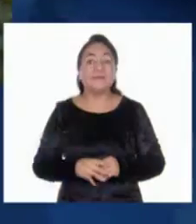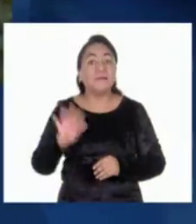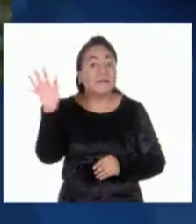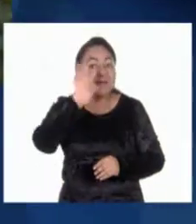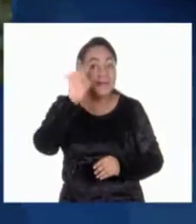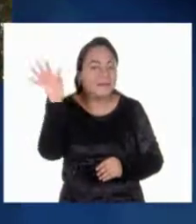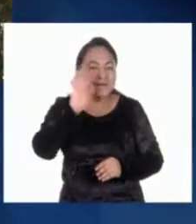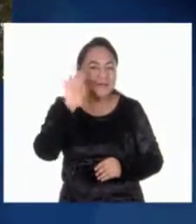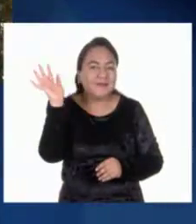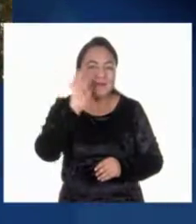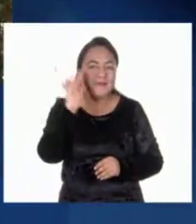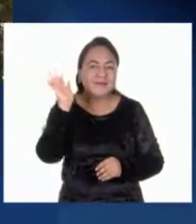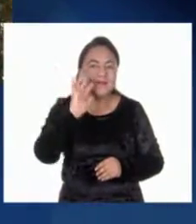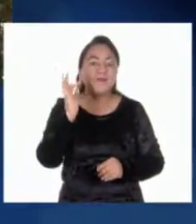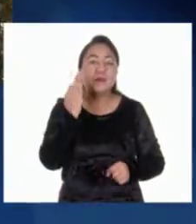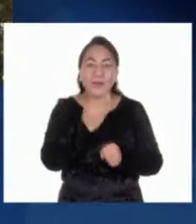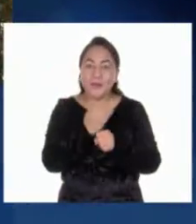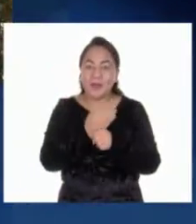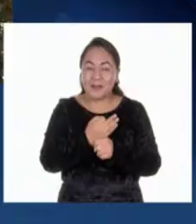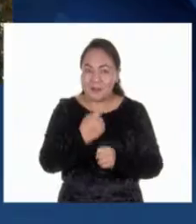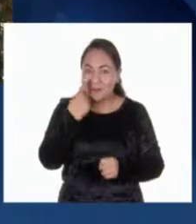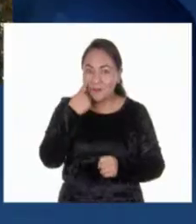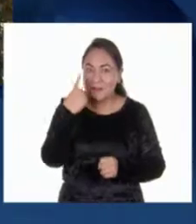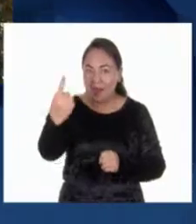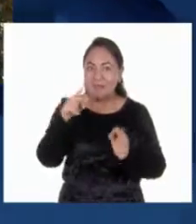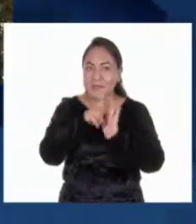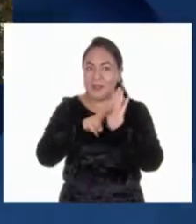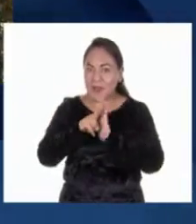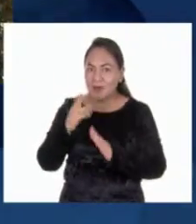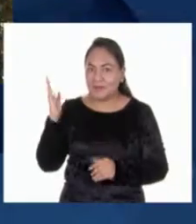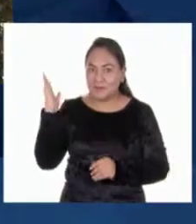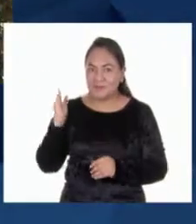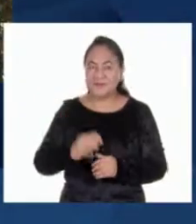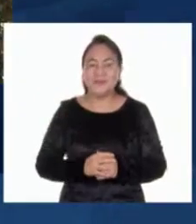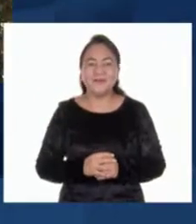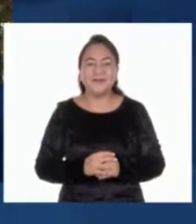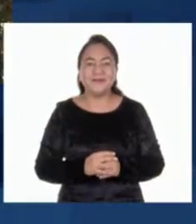¡Hola! ¡Vamos a ver el siguiente video!